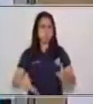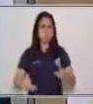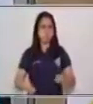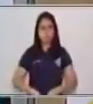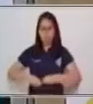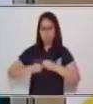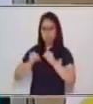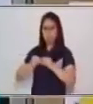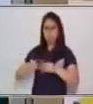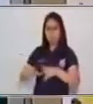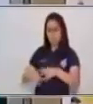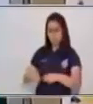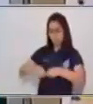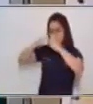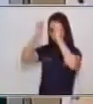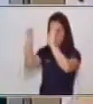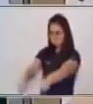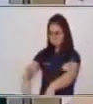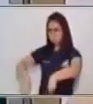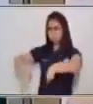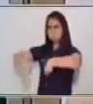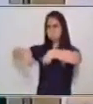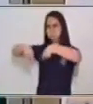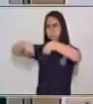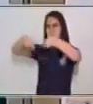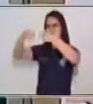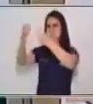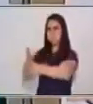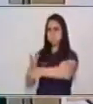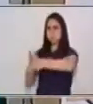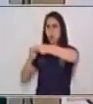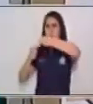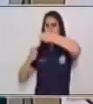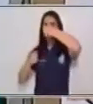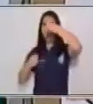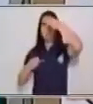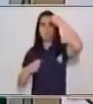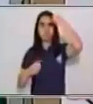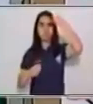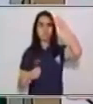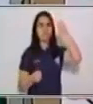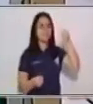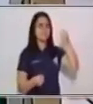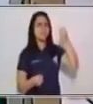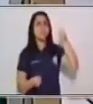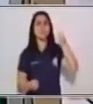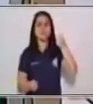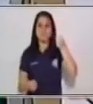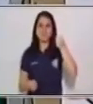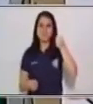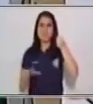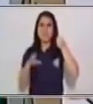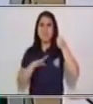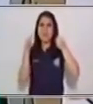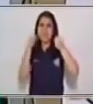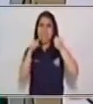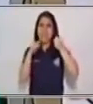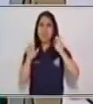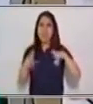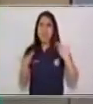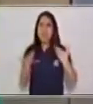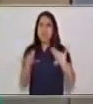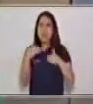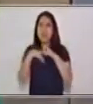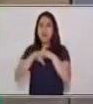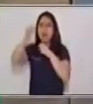fuerza por sobre la mar salada y pescó la luna llena sola en su red plateada. Si ves, se oye